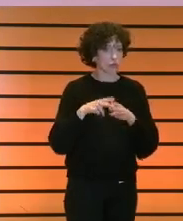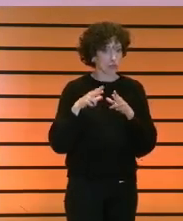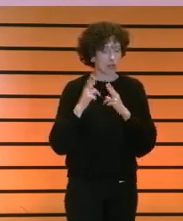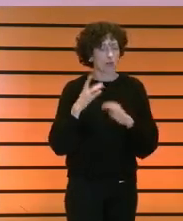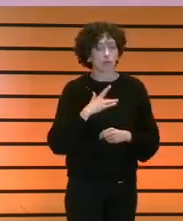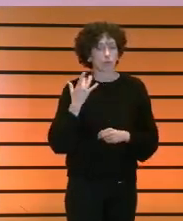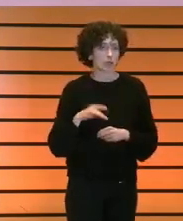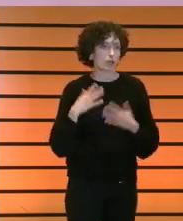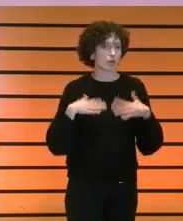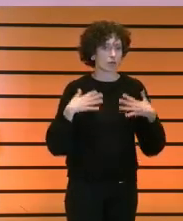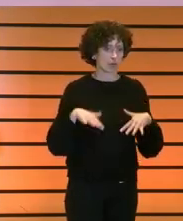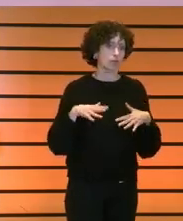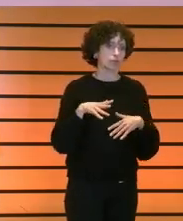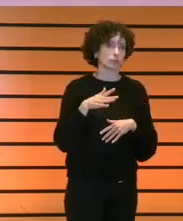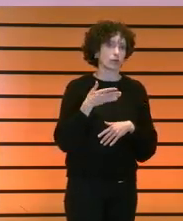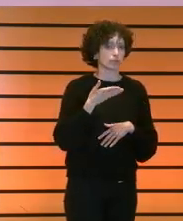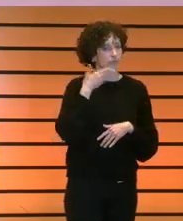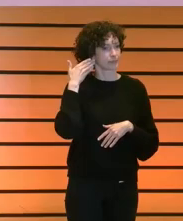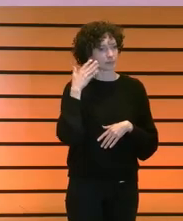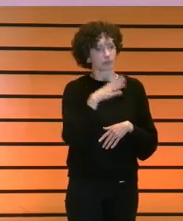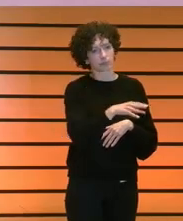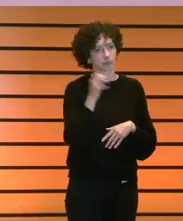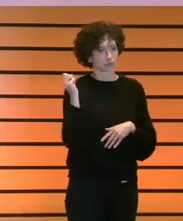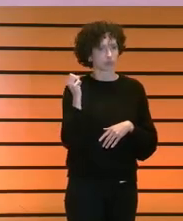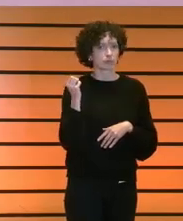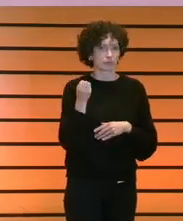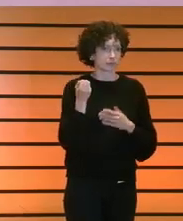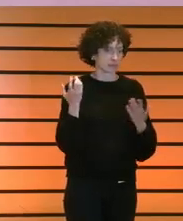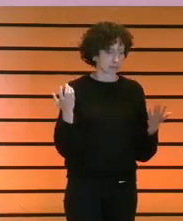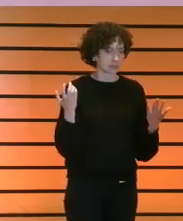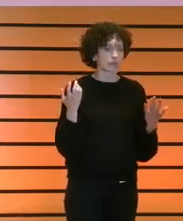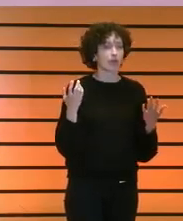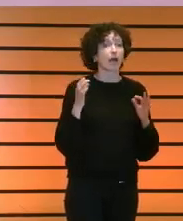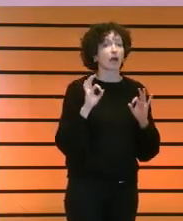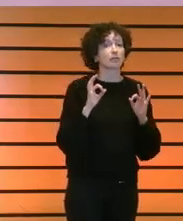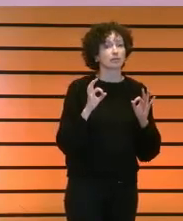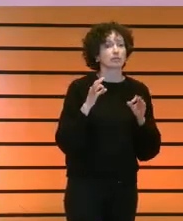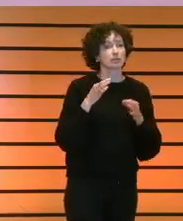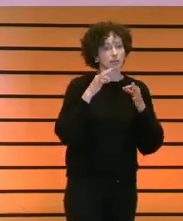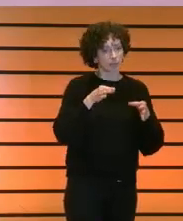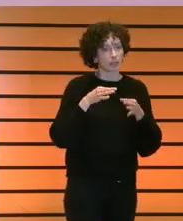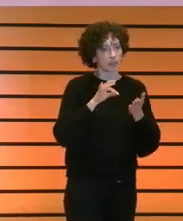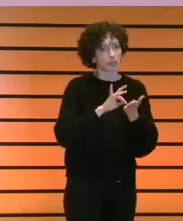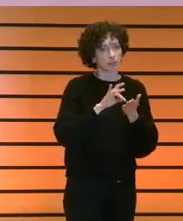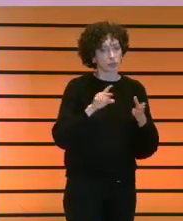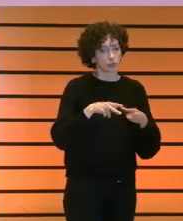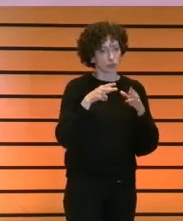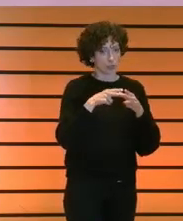puedan adquirir a esas prendas dignas de una forma totalmente gratuita para ellas, colaborando siempre pues, con los servicios sociales